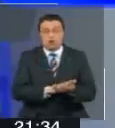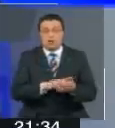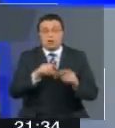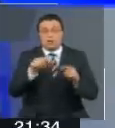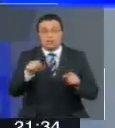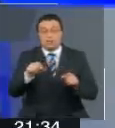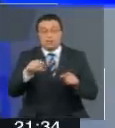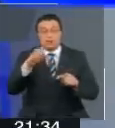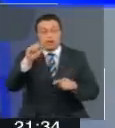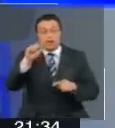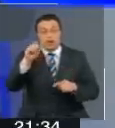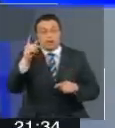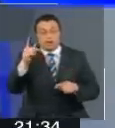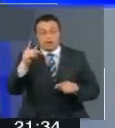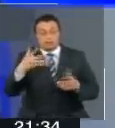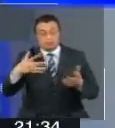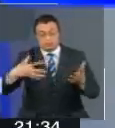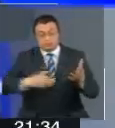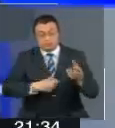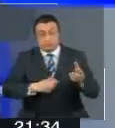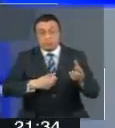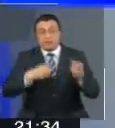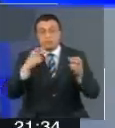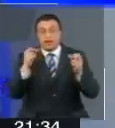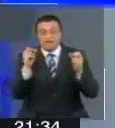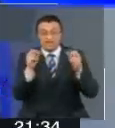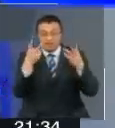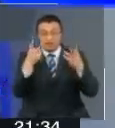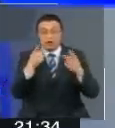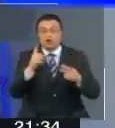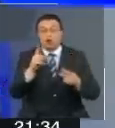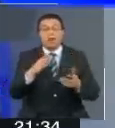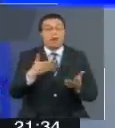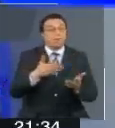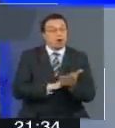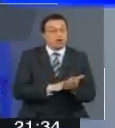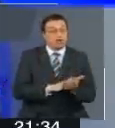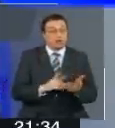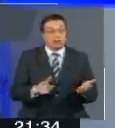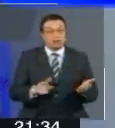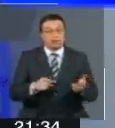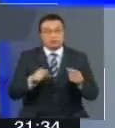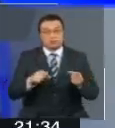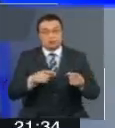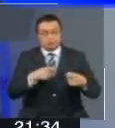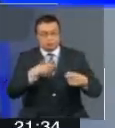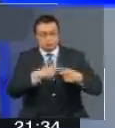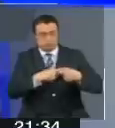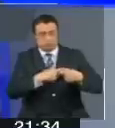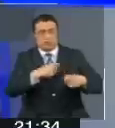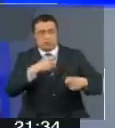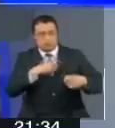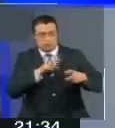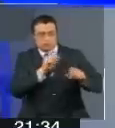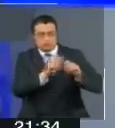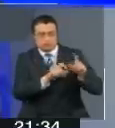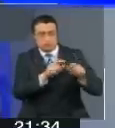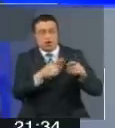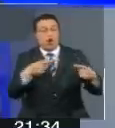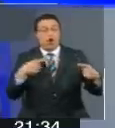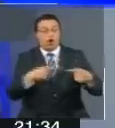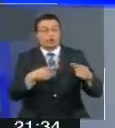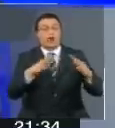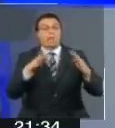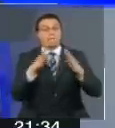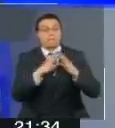AK empuñado para vivir, no para morir, resistiendo contra fuerzas